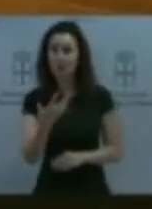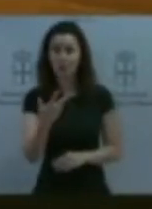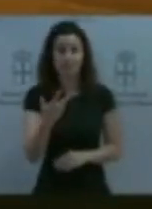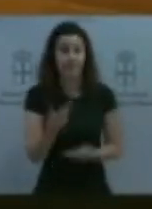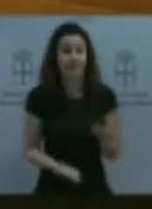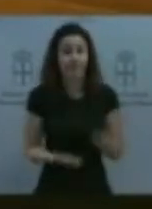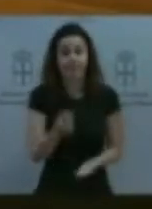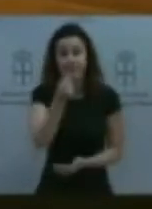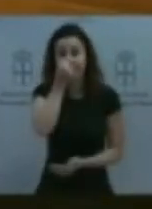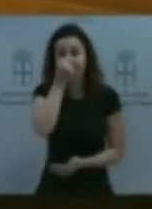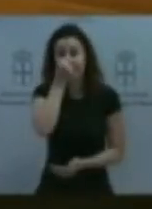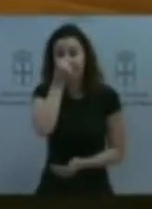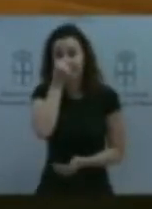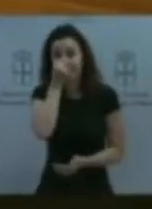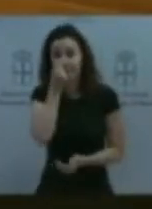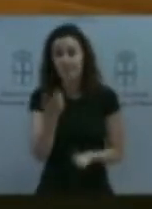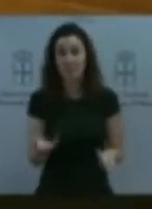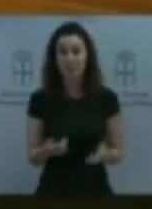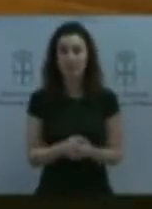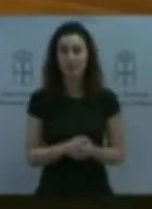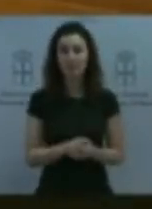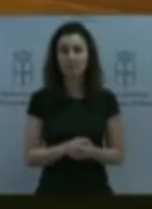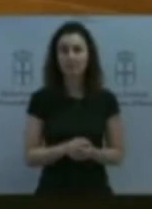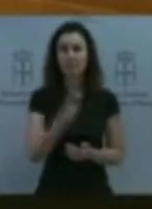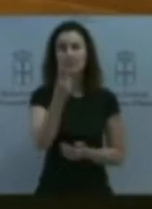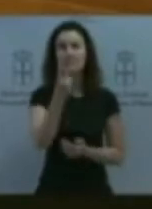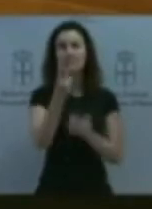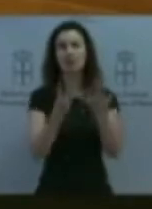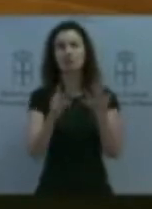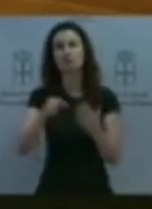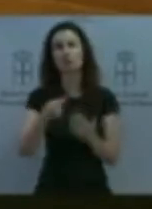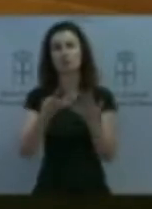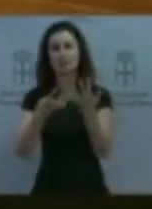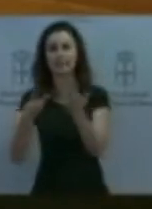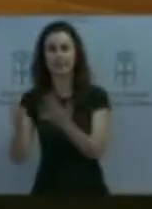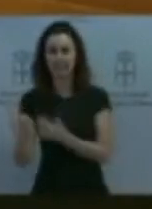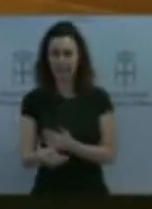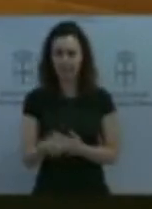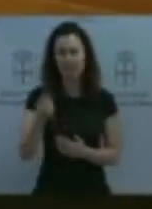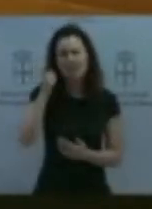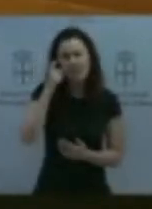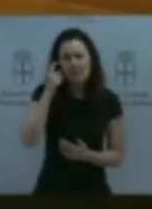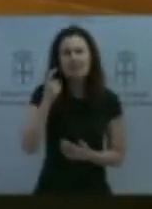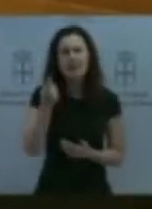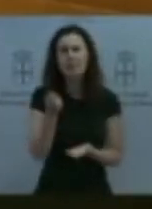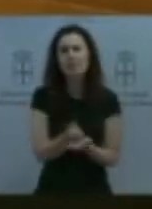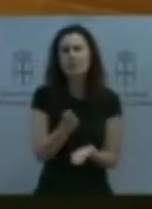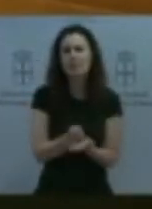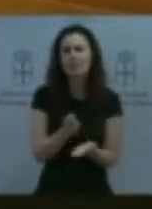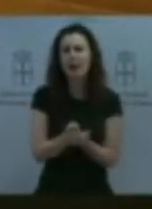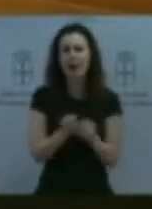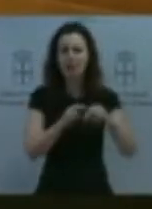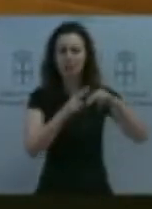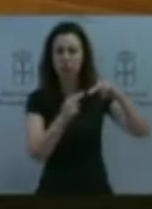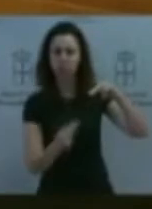peso, cuesta 28,97. ¿Sabe cuánto se están pagando? ¿A cuánto se están pagando los buceadores? No hay buceadores asturianos porque el buceo que se